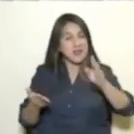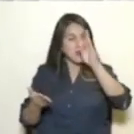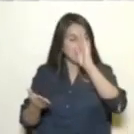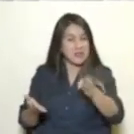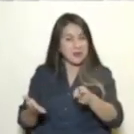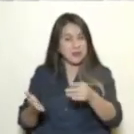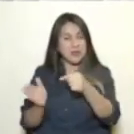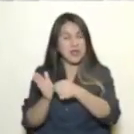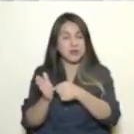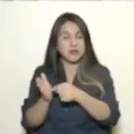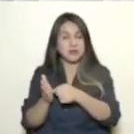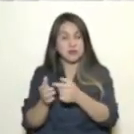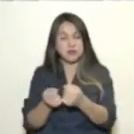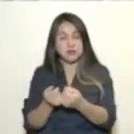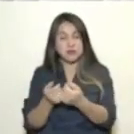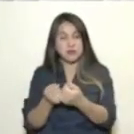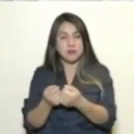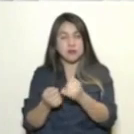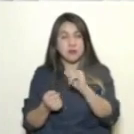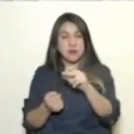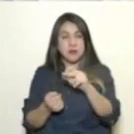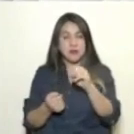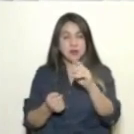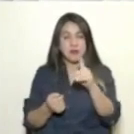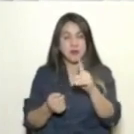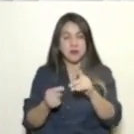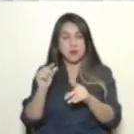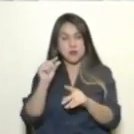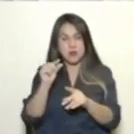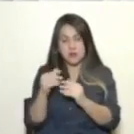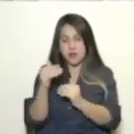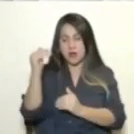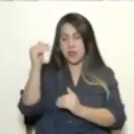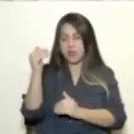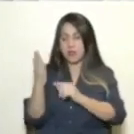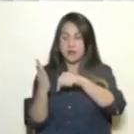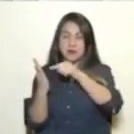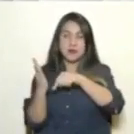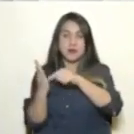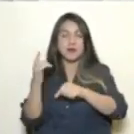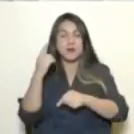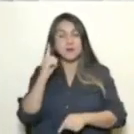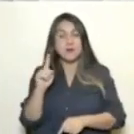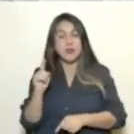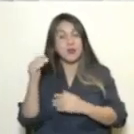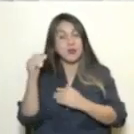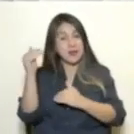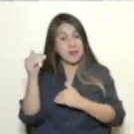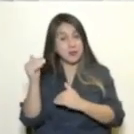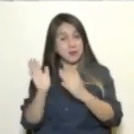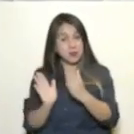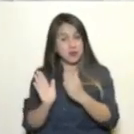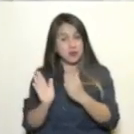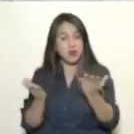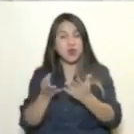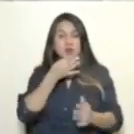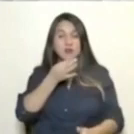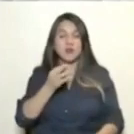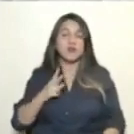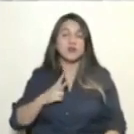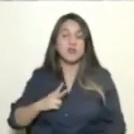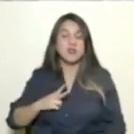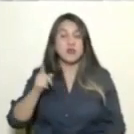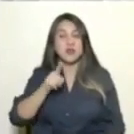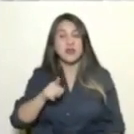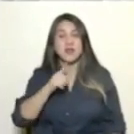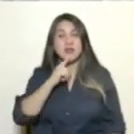en esto. Con el iPad, que es un poquito más grande que esto, ¿verdad? Pero lo que pasa es que en esto, como dijo el señor Steve